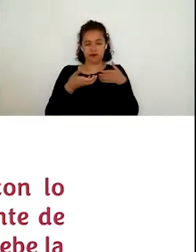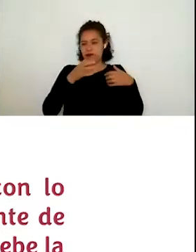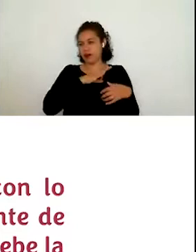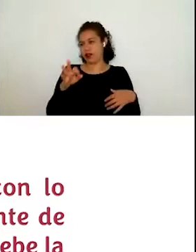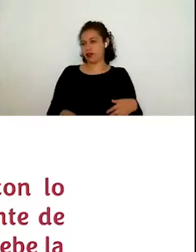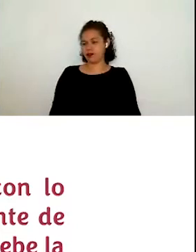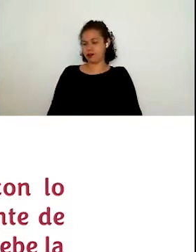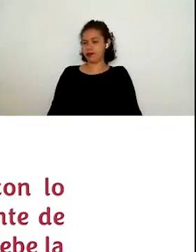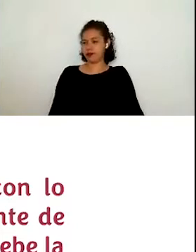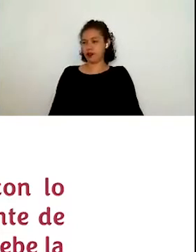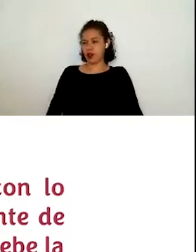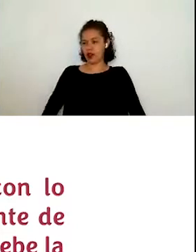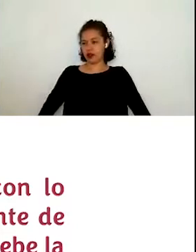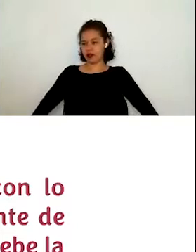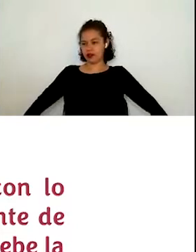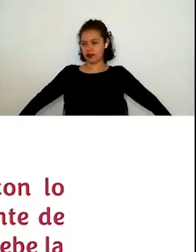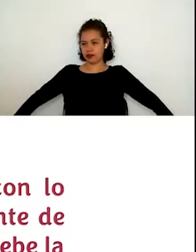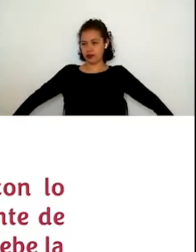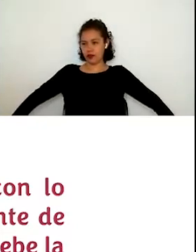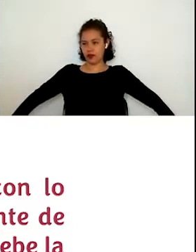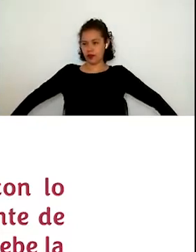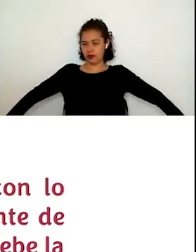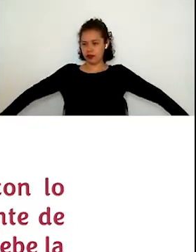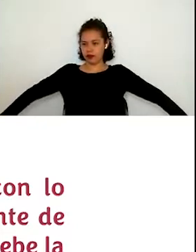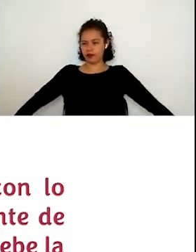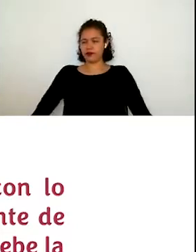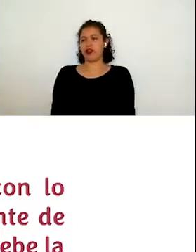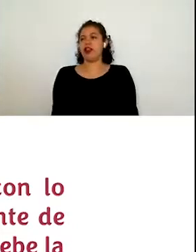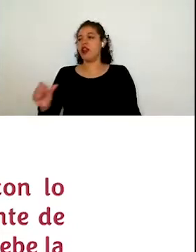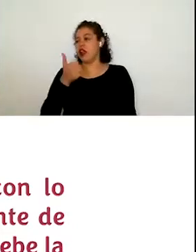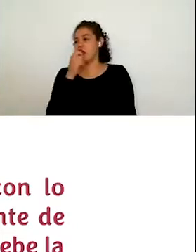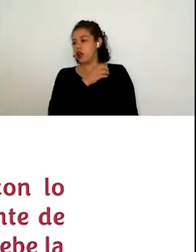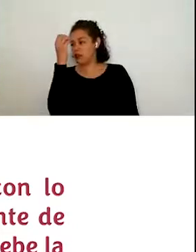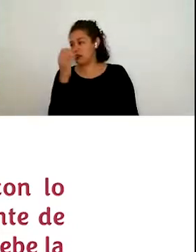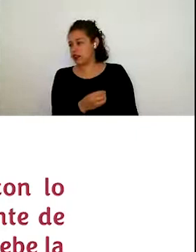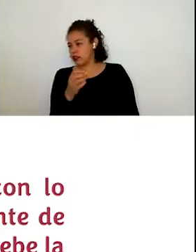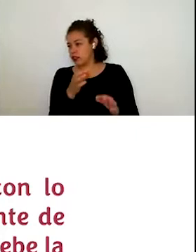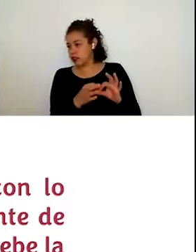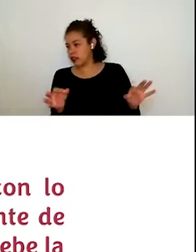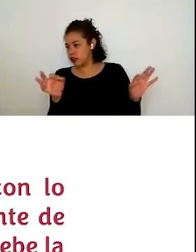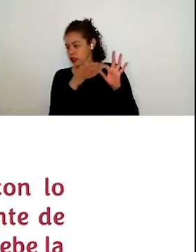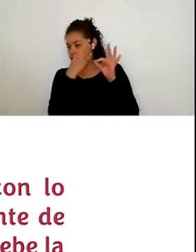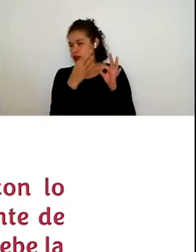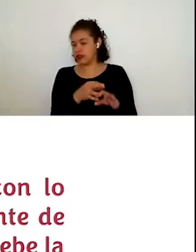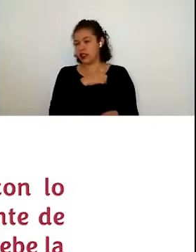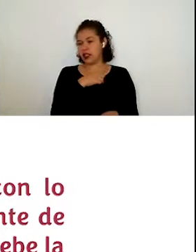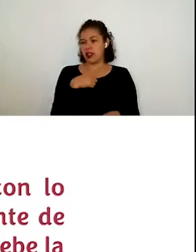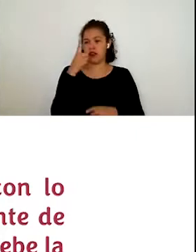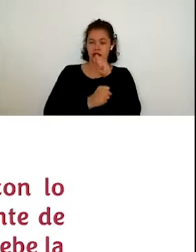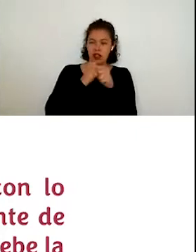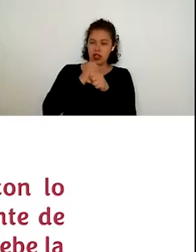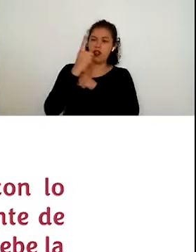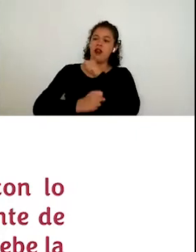Otra obligación que es importante que tienen que cumplir anualmente y además cada vez que